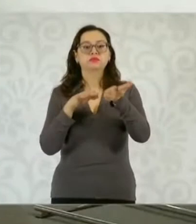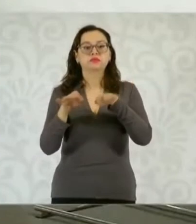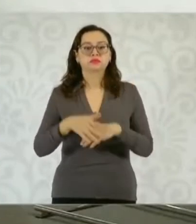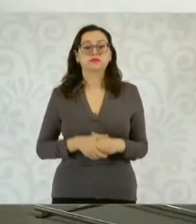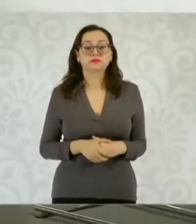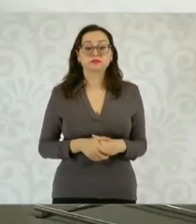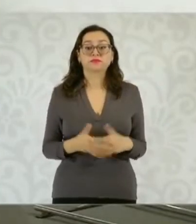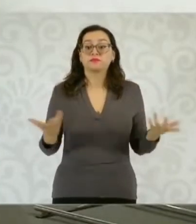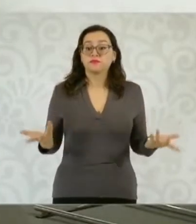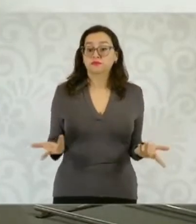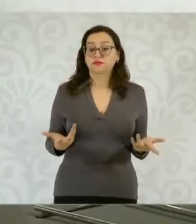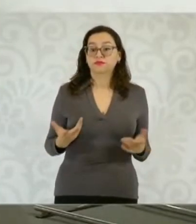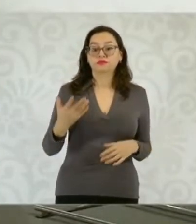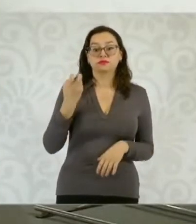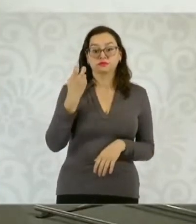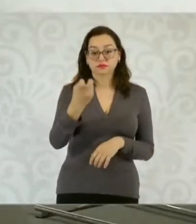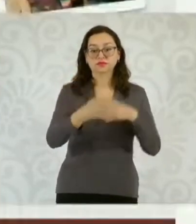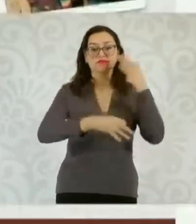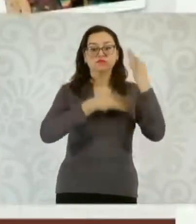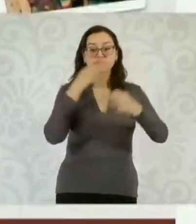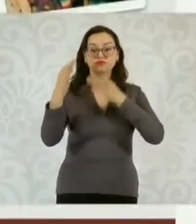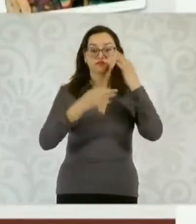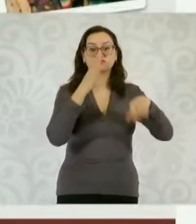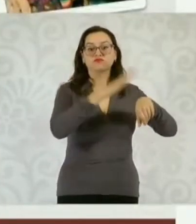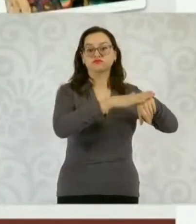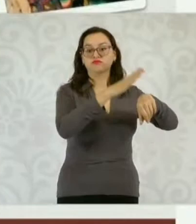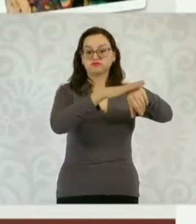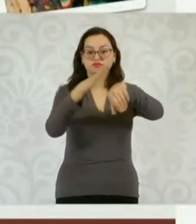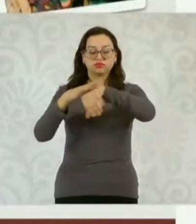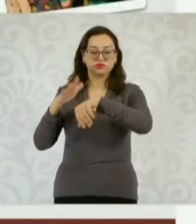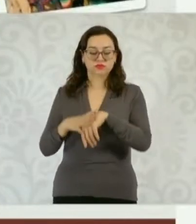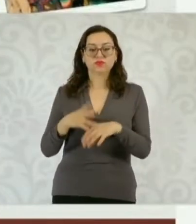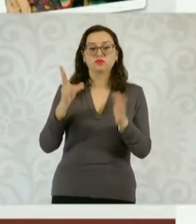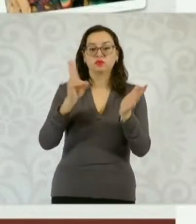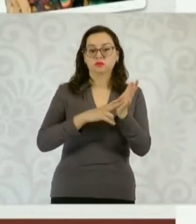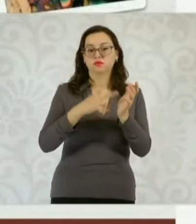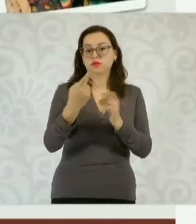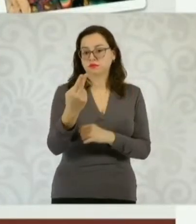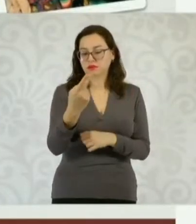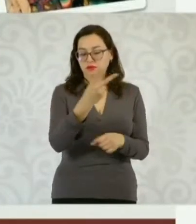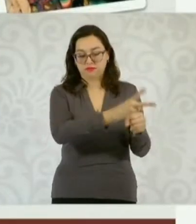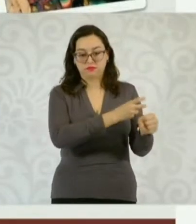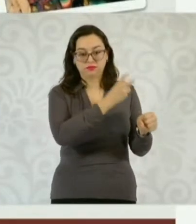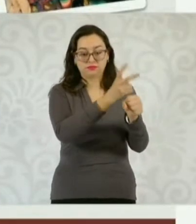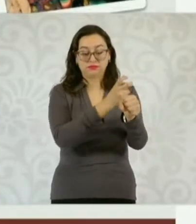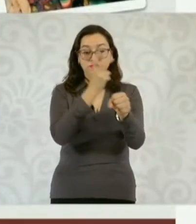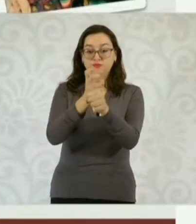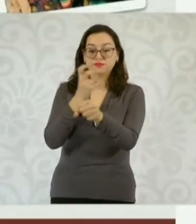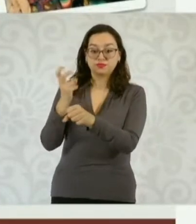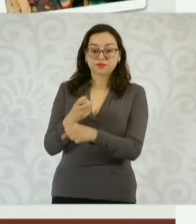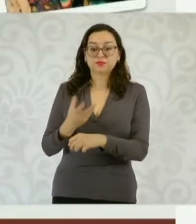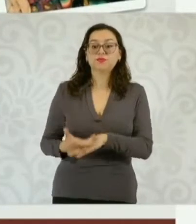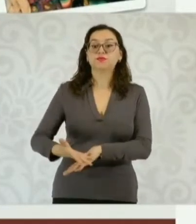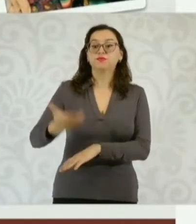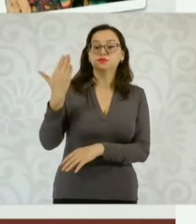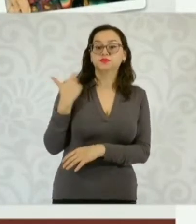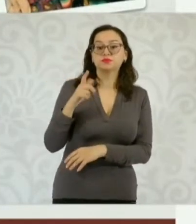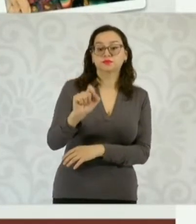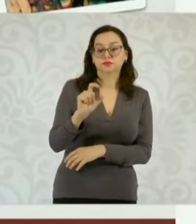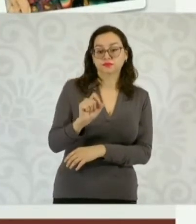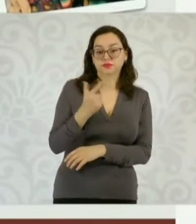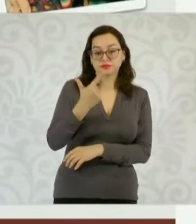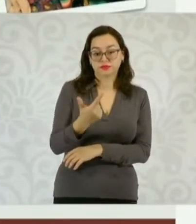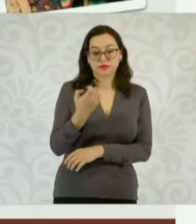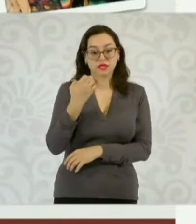queremos seguir difundiendo esta convocatoria 2025. El pasado 27 de enero se emitió